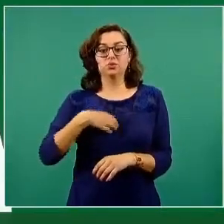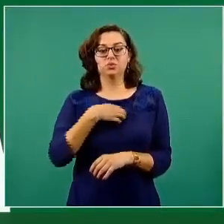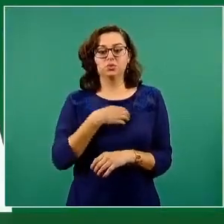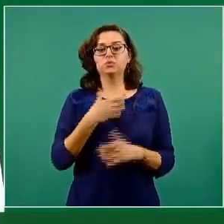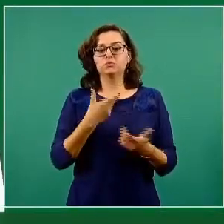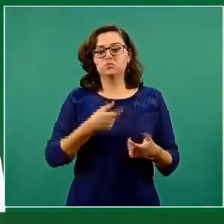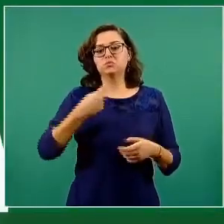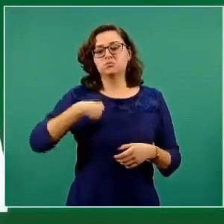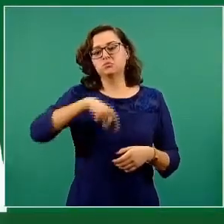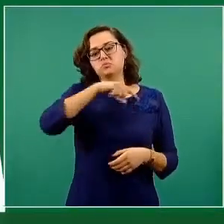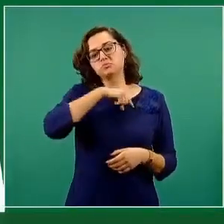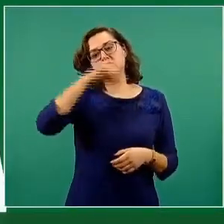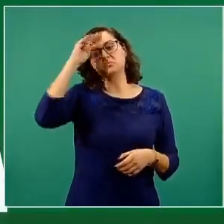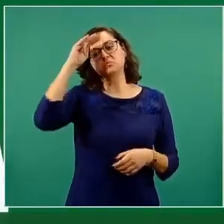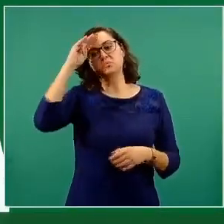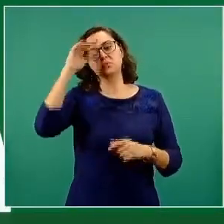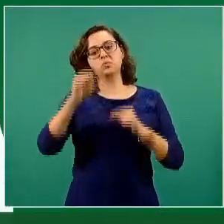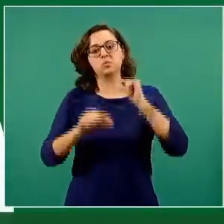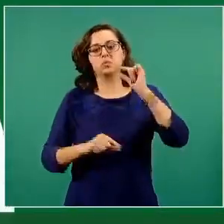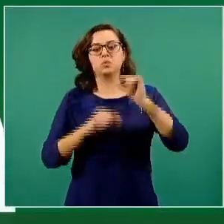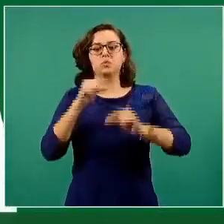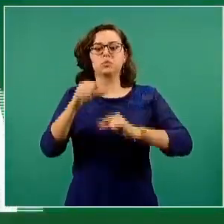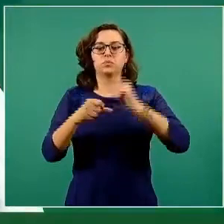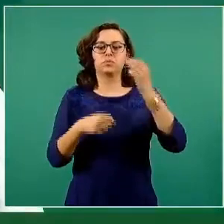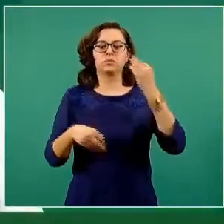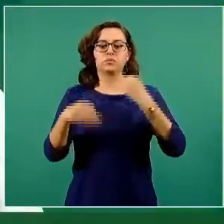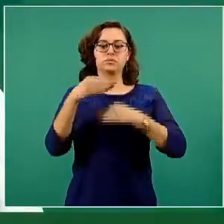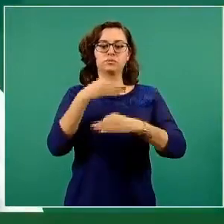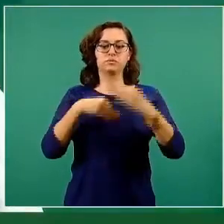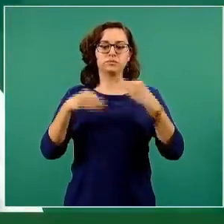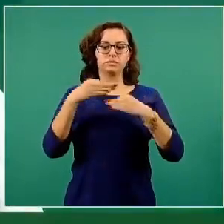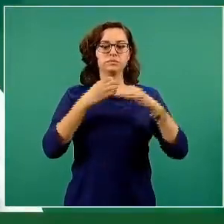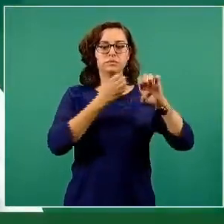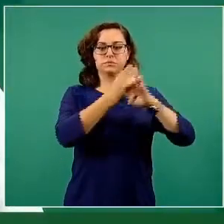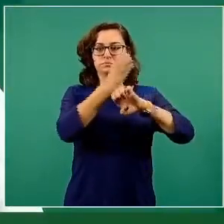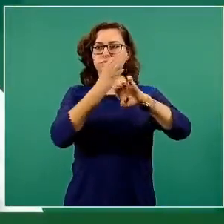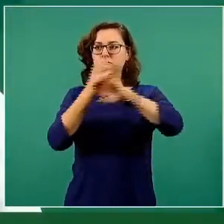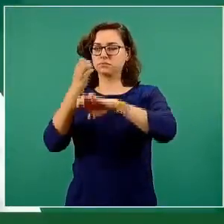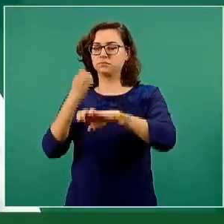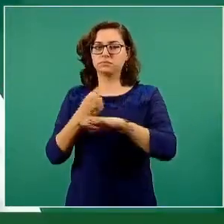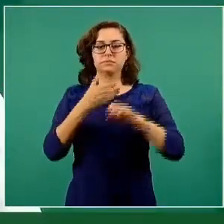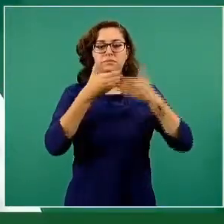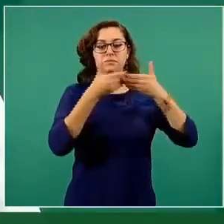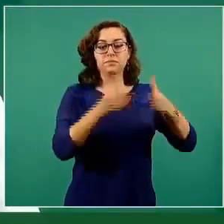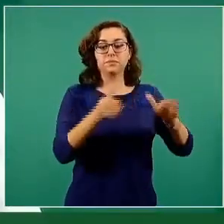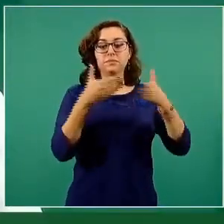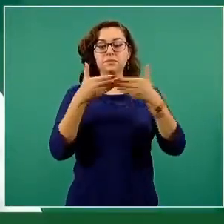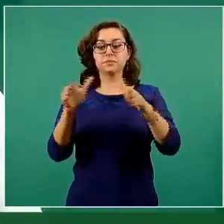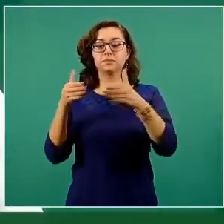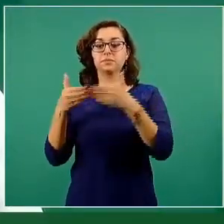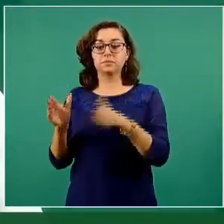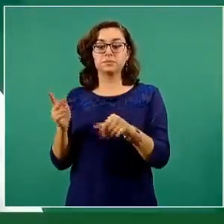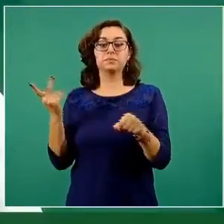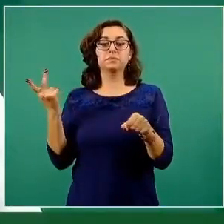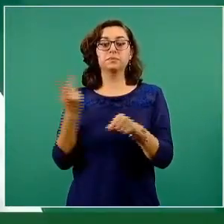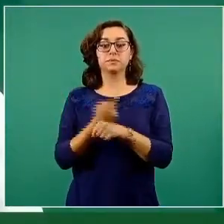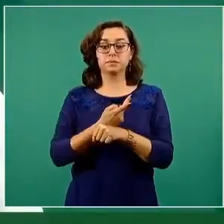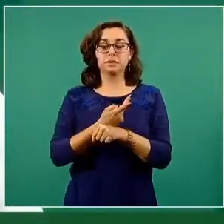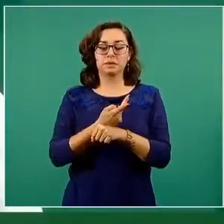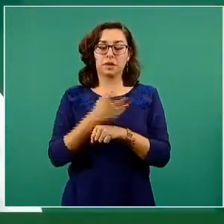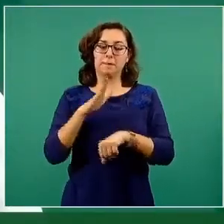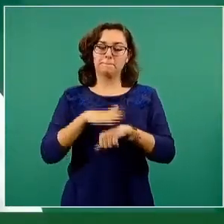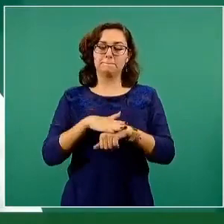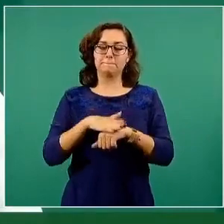irán sumando prácticamente todas las entidades federativas a esa apertura. Cuando ya ocurra esto, va a ser un escenario más